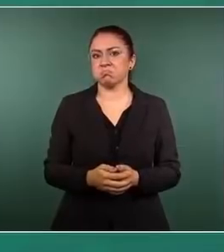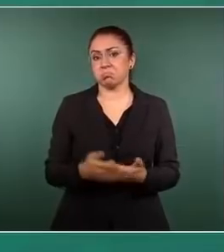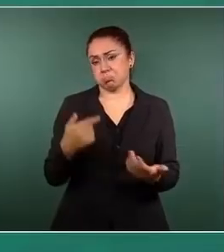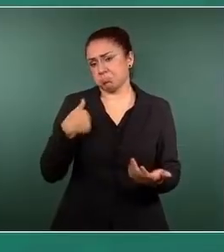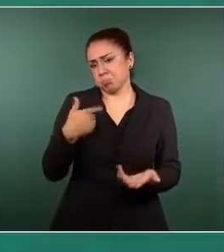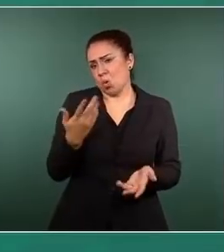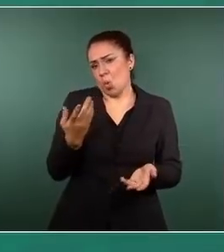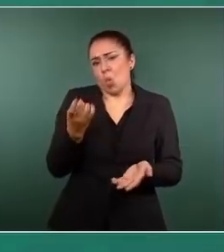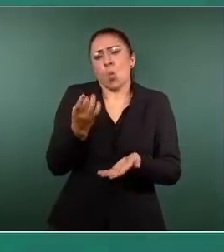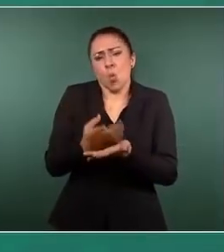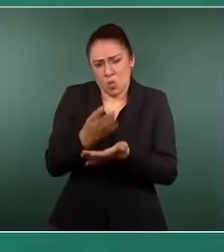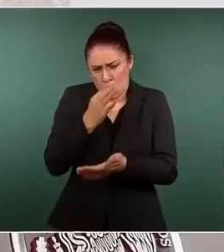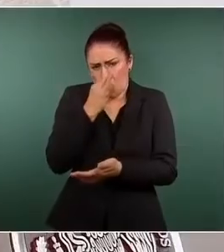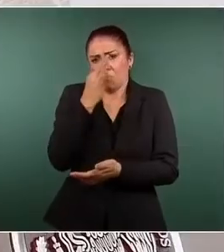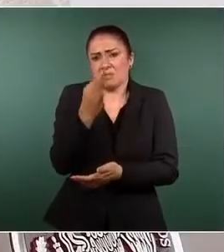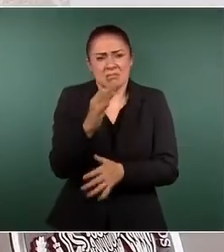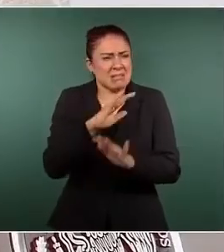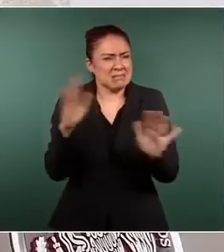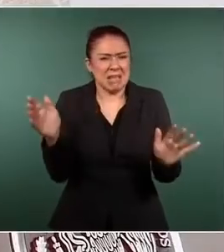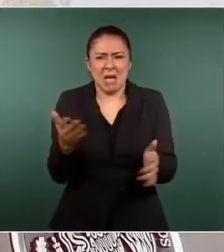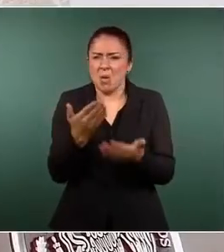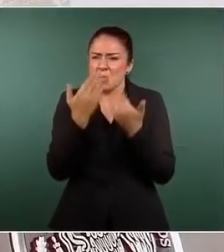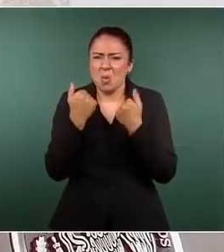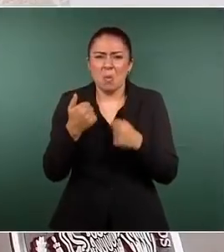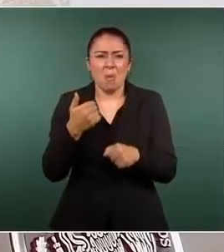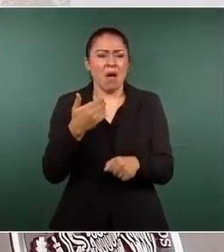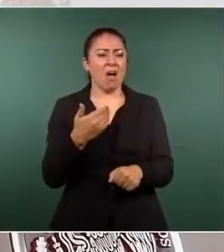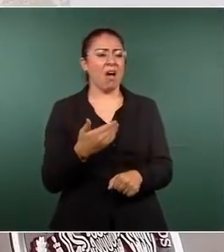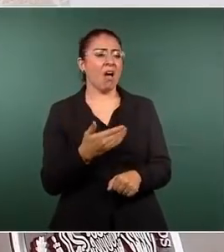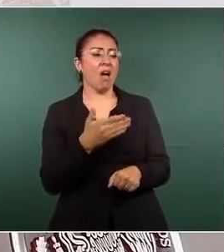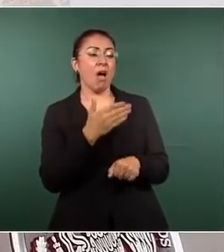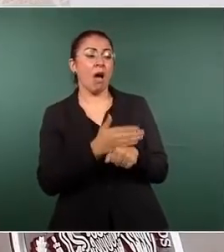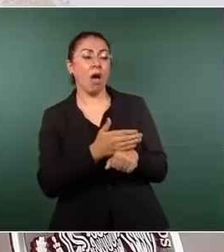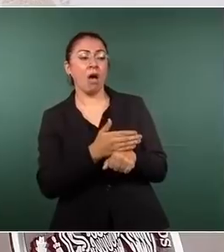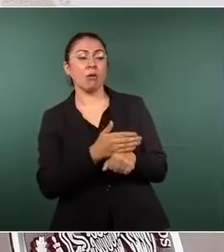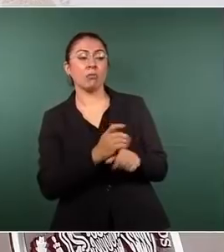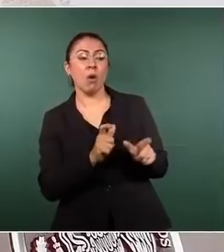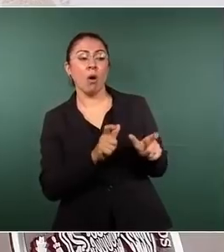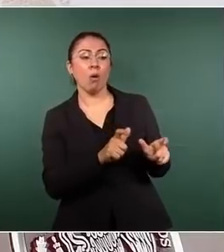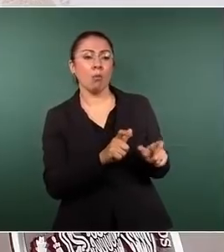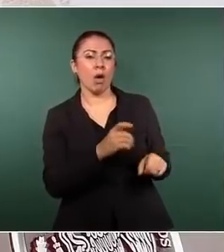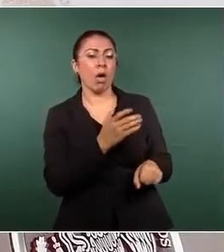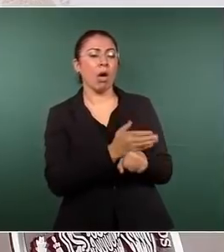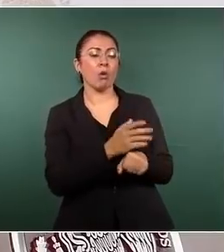hay impunidad y mucho menos protección